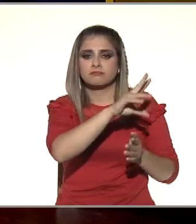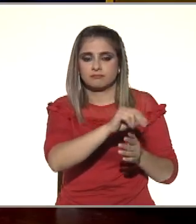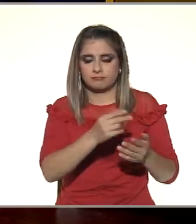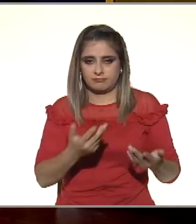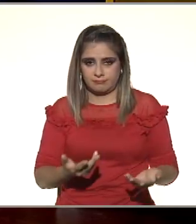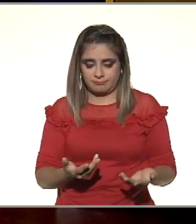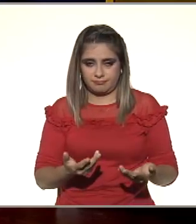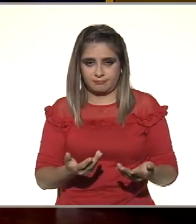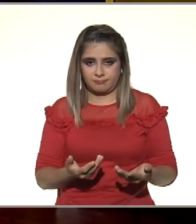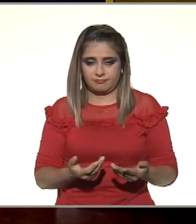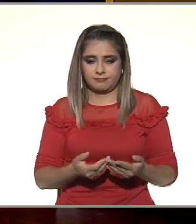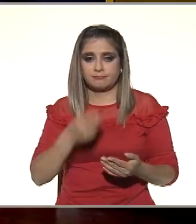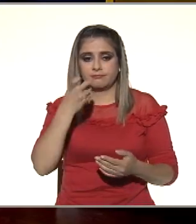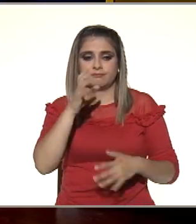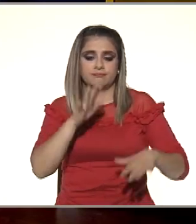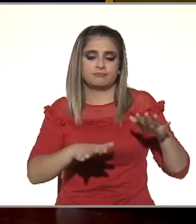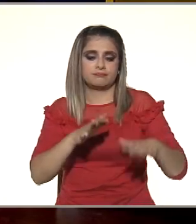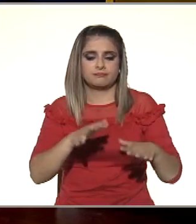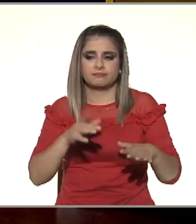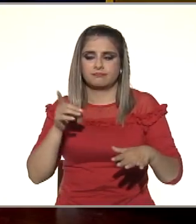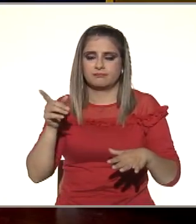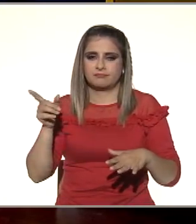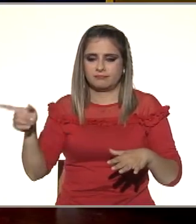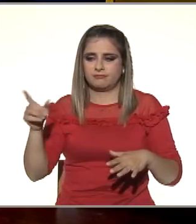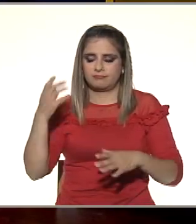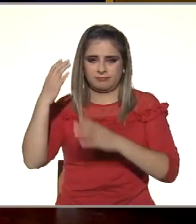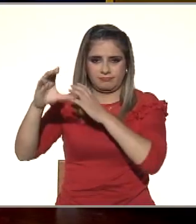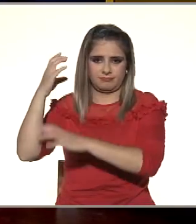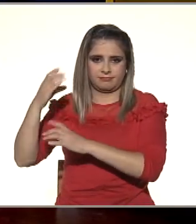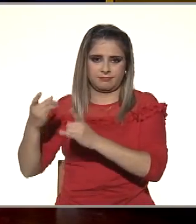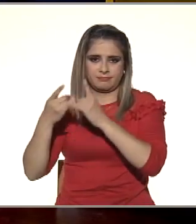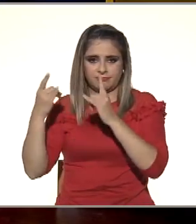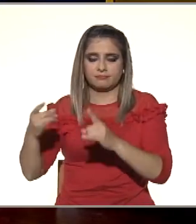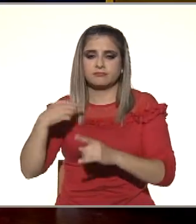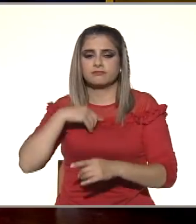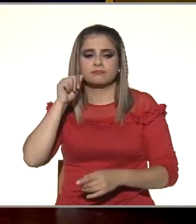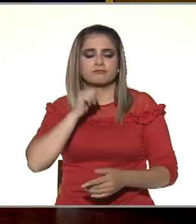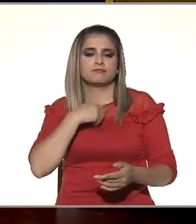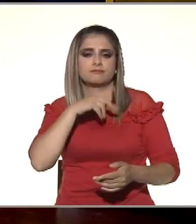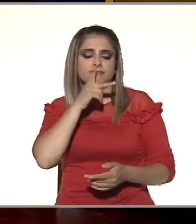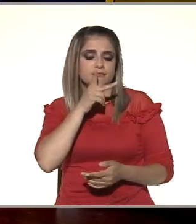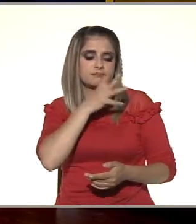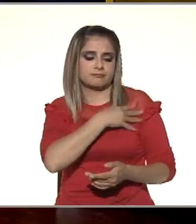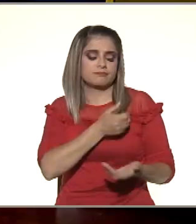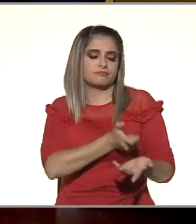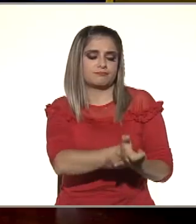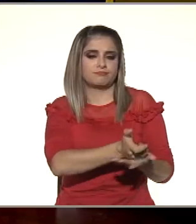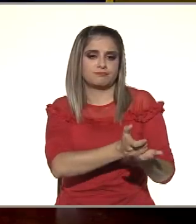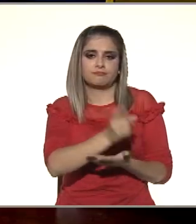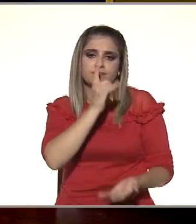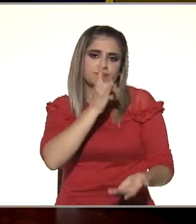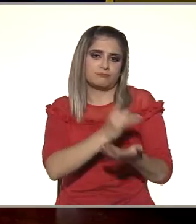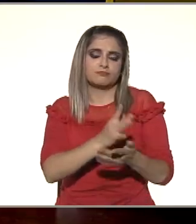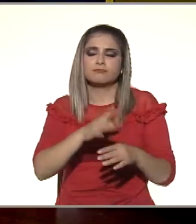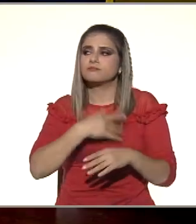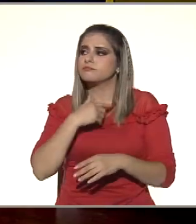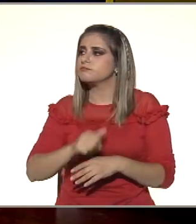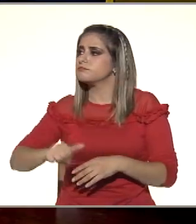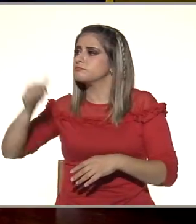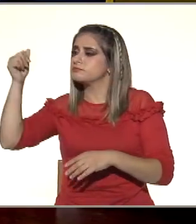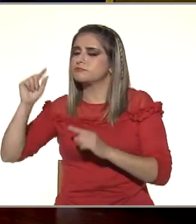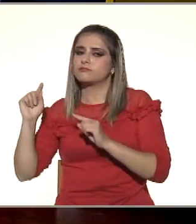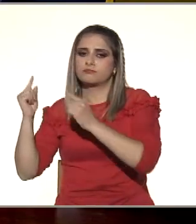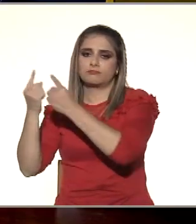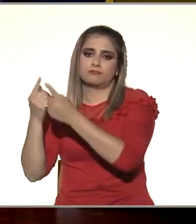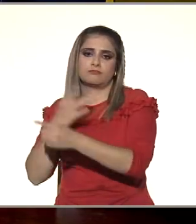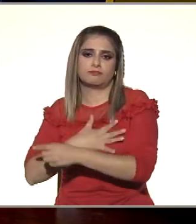veces me da todo, por ahí decía un testimonio, ha sido proveedor ese papá, pero a lo mejor me busco una pareja que tiene muy